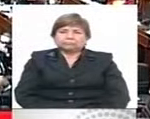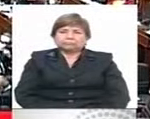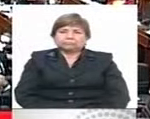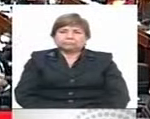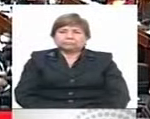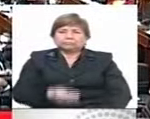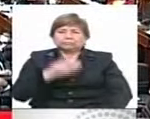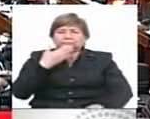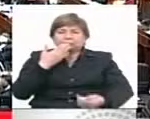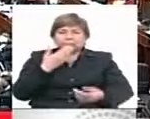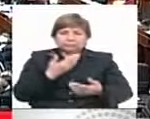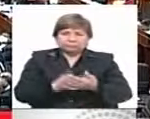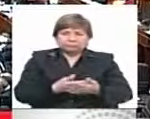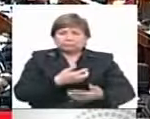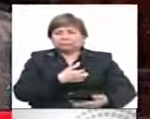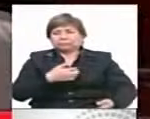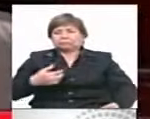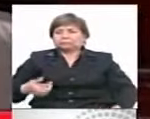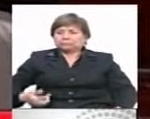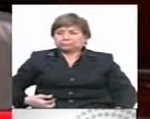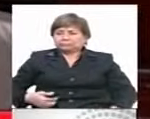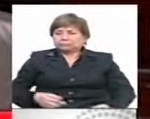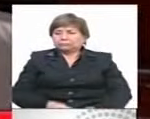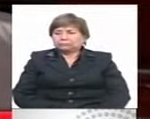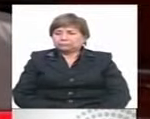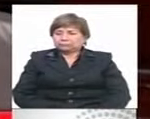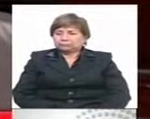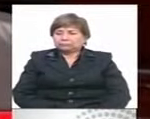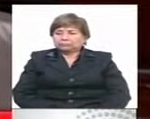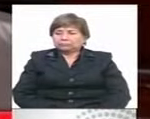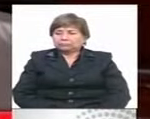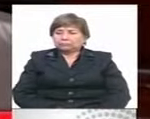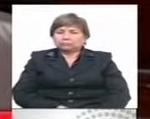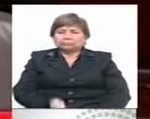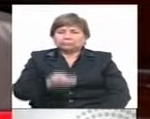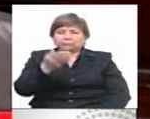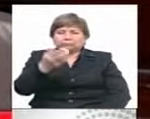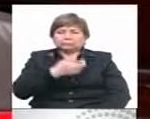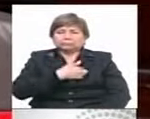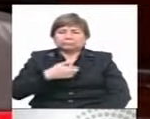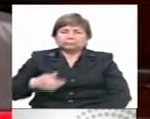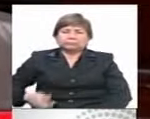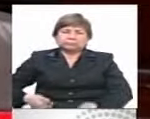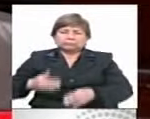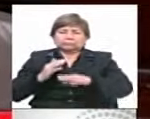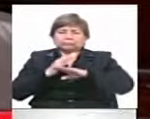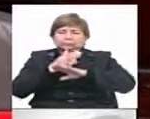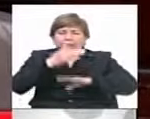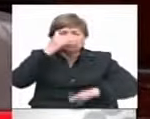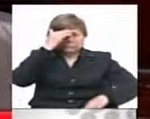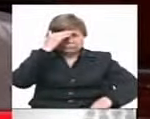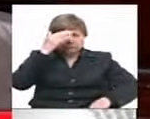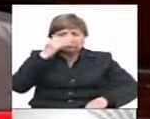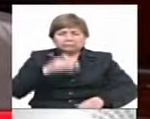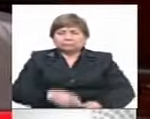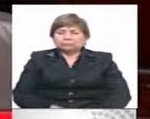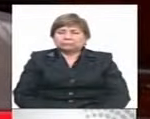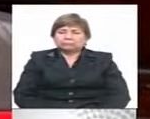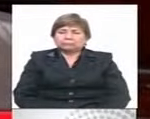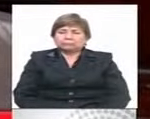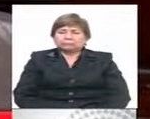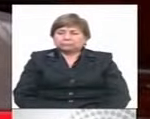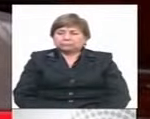Muchas gracias, presidenta. Estimada presidenta, a través suyo saludar a